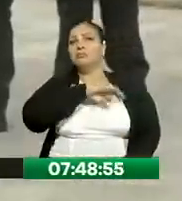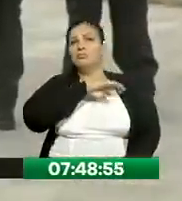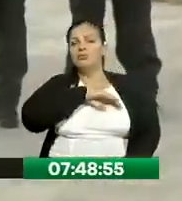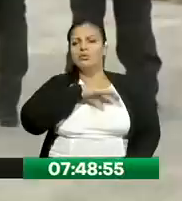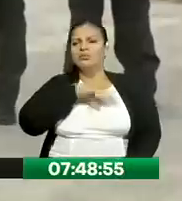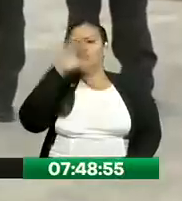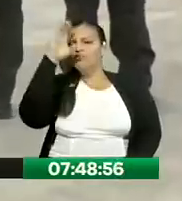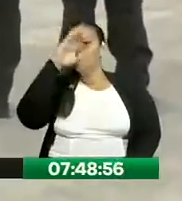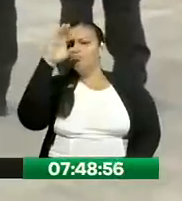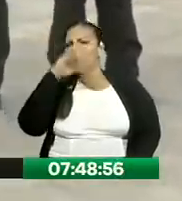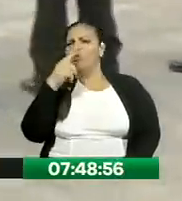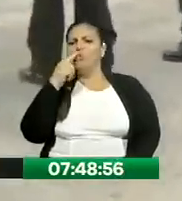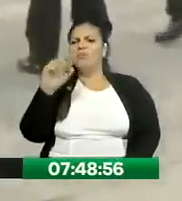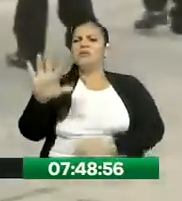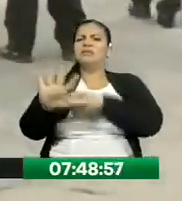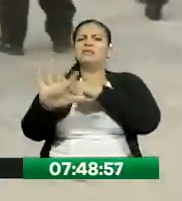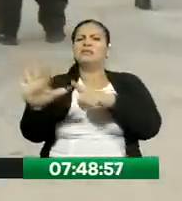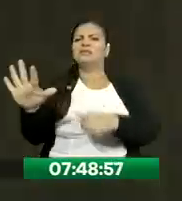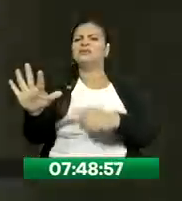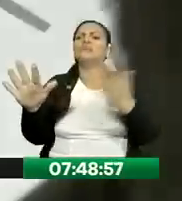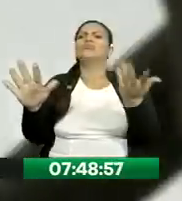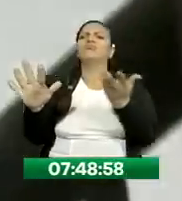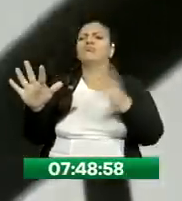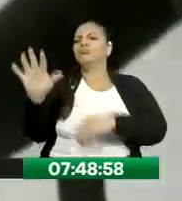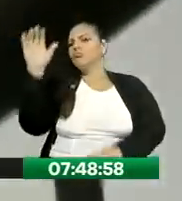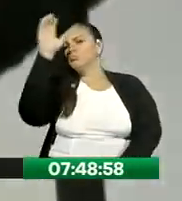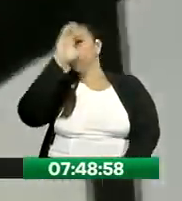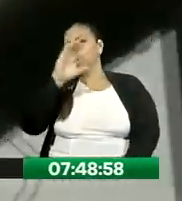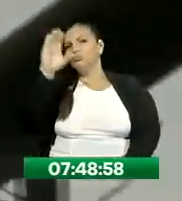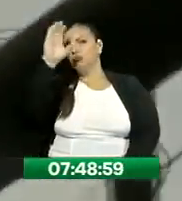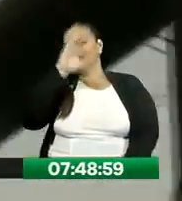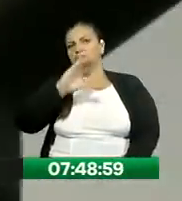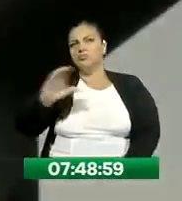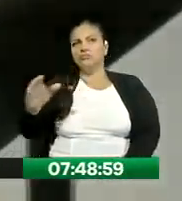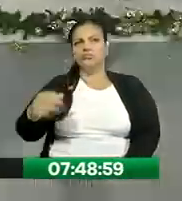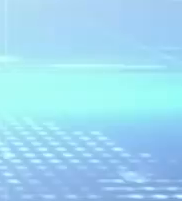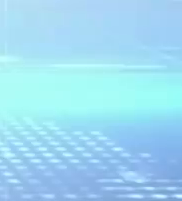la pista de los culpables del hecho, informó Adriana Peralta.